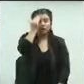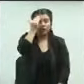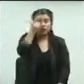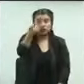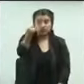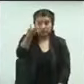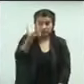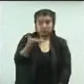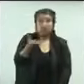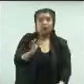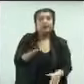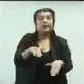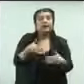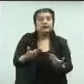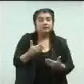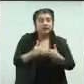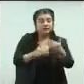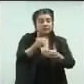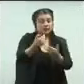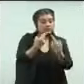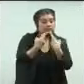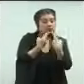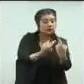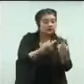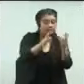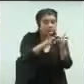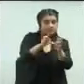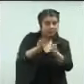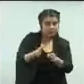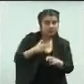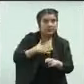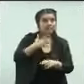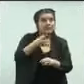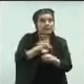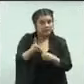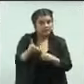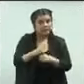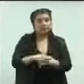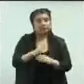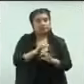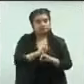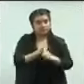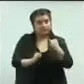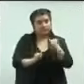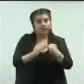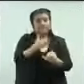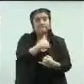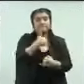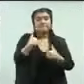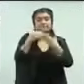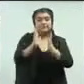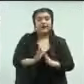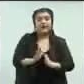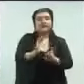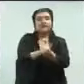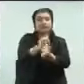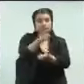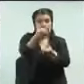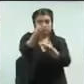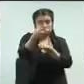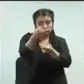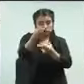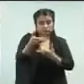digan qué va a pasar para poderle contestar a la gente. Yo ahí lo dejo, ministro, y espero que lo tome como una